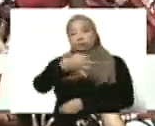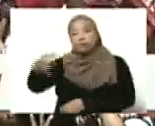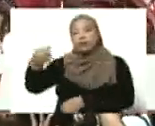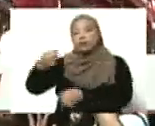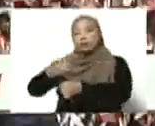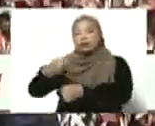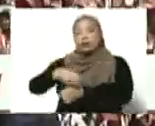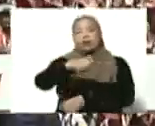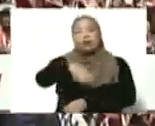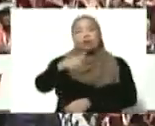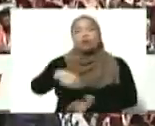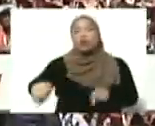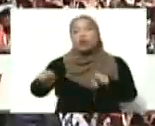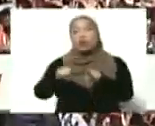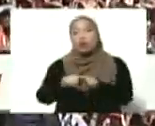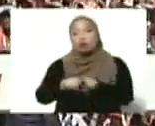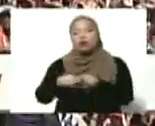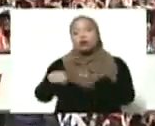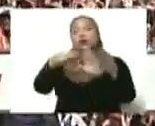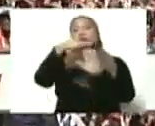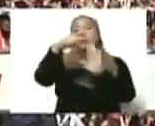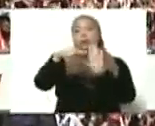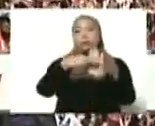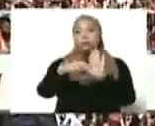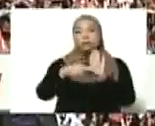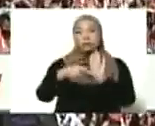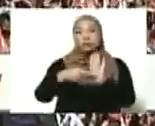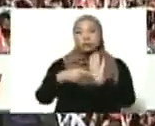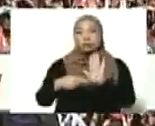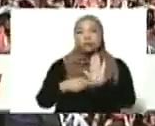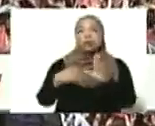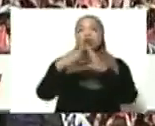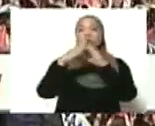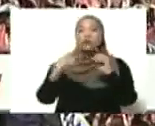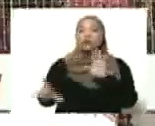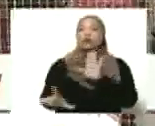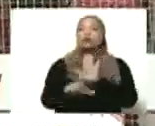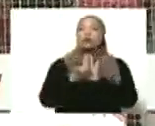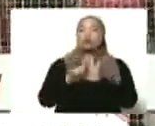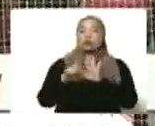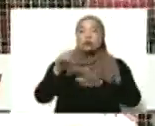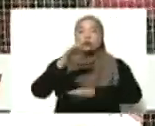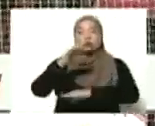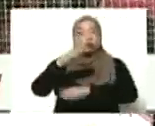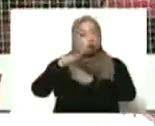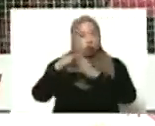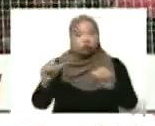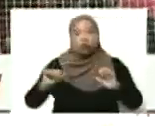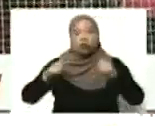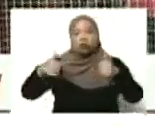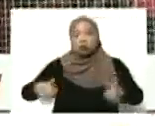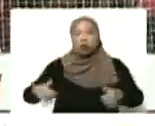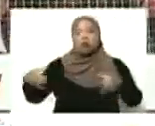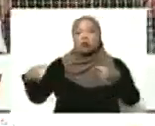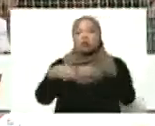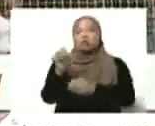cumplir los reglamentos, estatutos y principios de nuestro